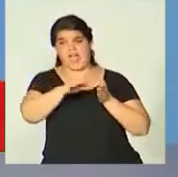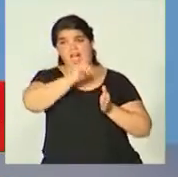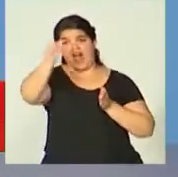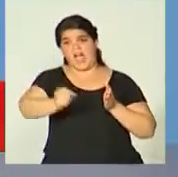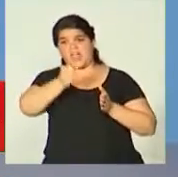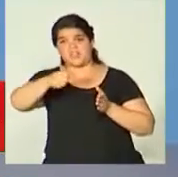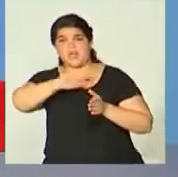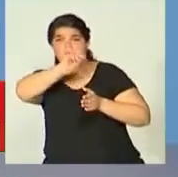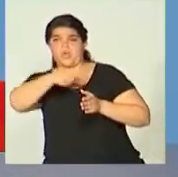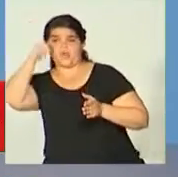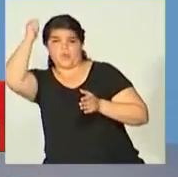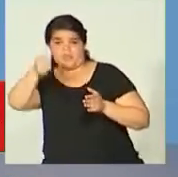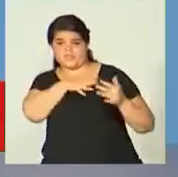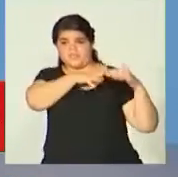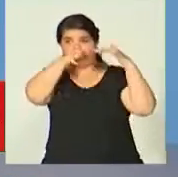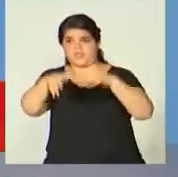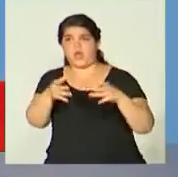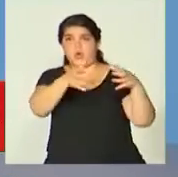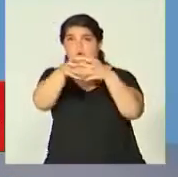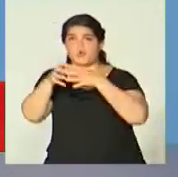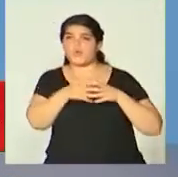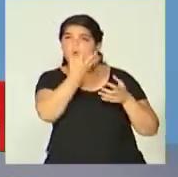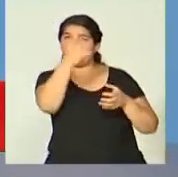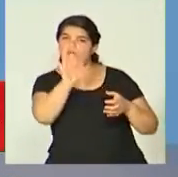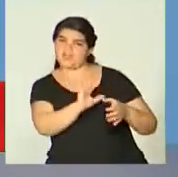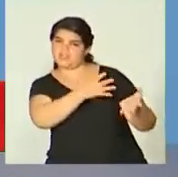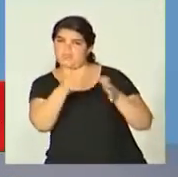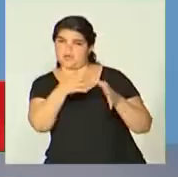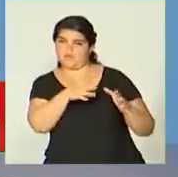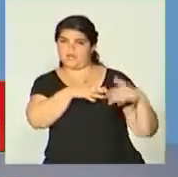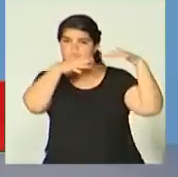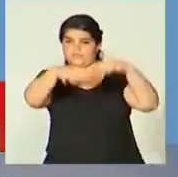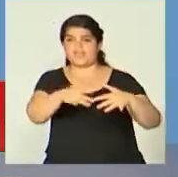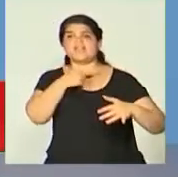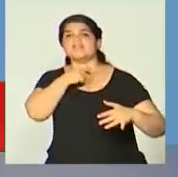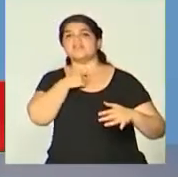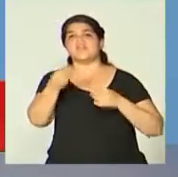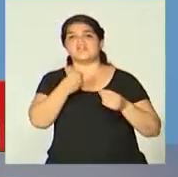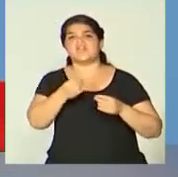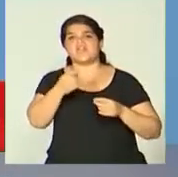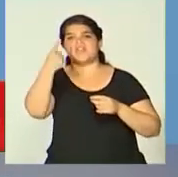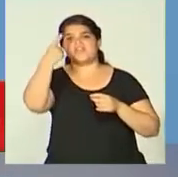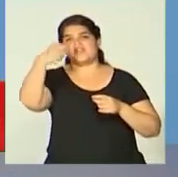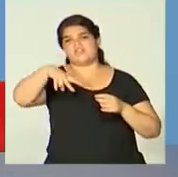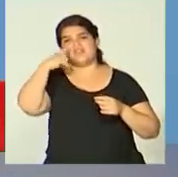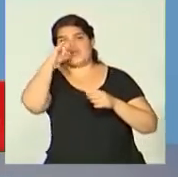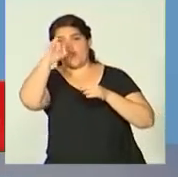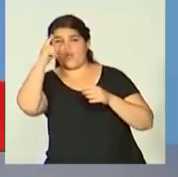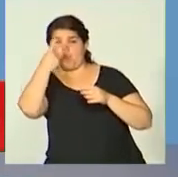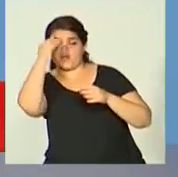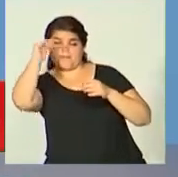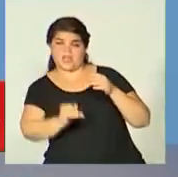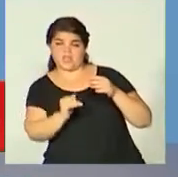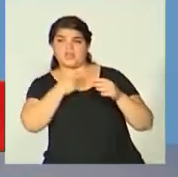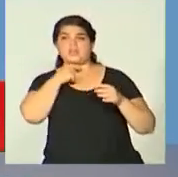judicial y cerramos son más de 40 agrupaciones vamos a estar con esta intención de ni una menos y con la participación